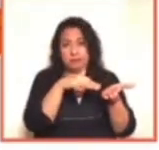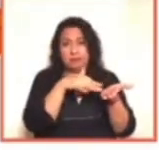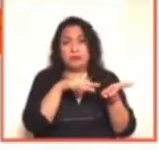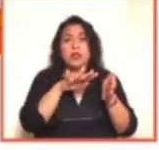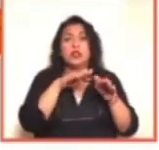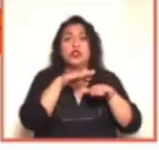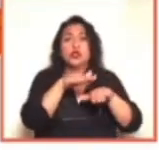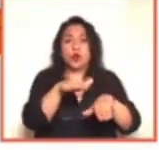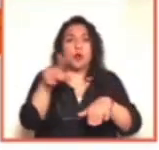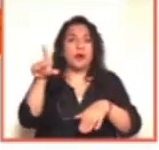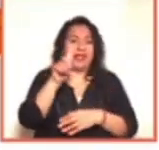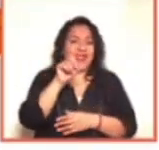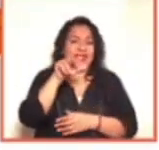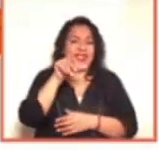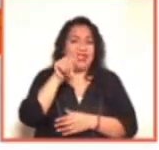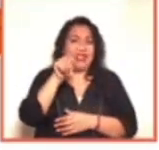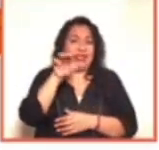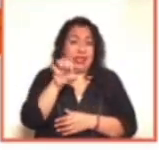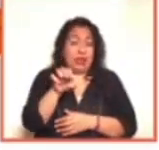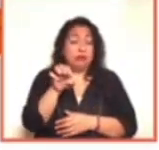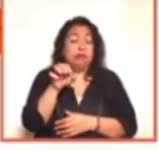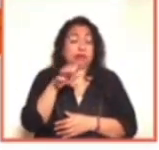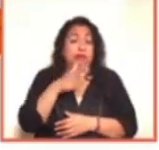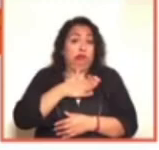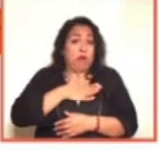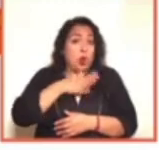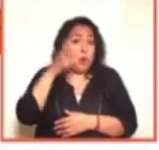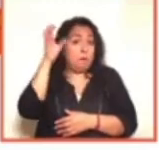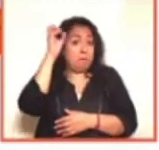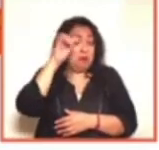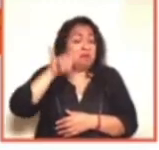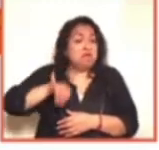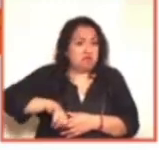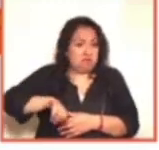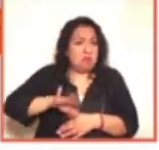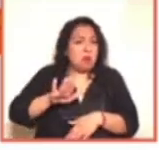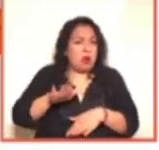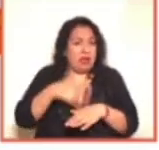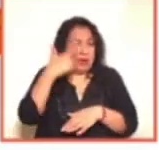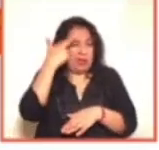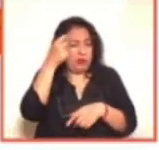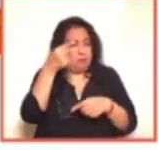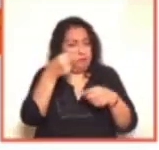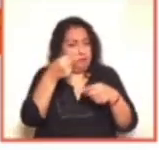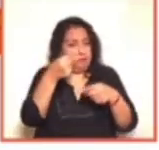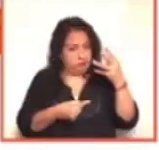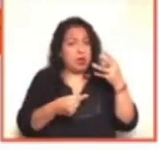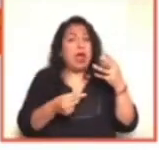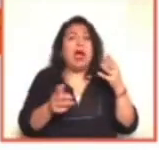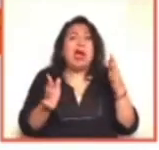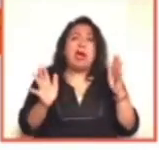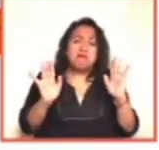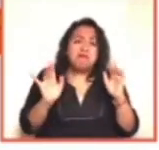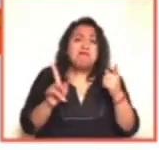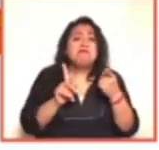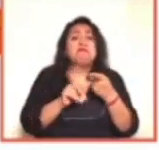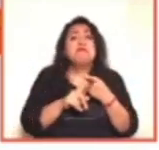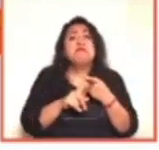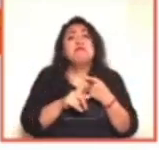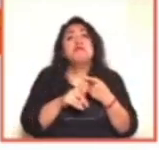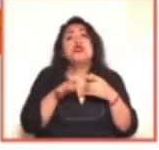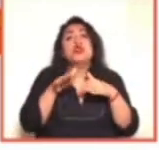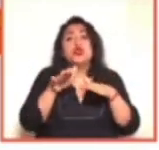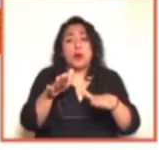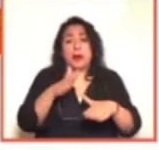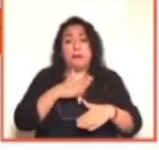dantesca, que me parecen interesantes por varias razones, pero entre otras porque tienen que ver con nuestro país